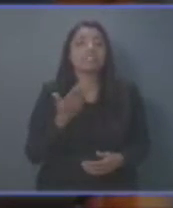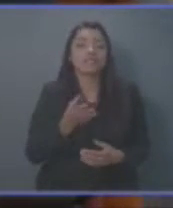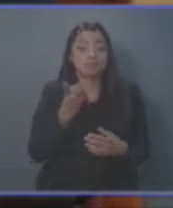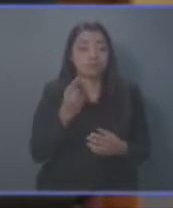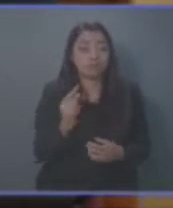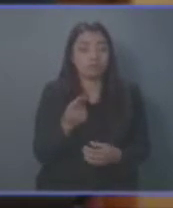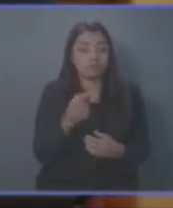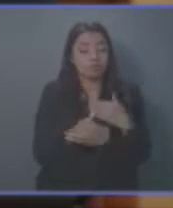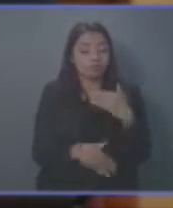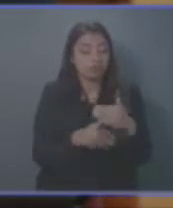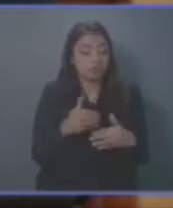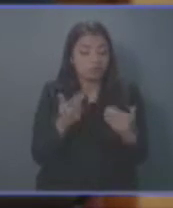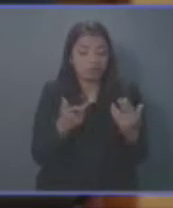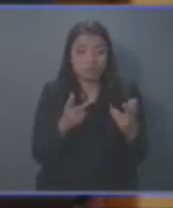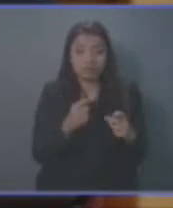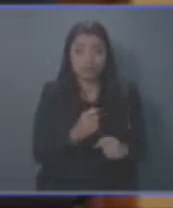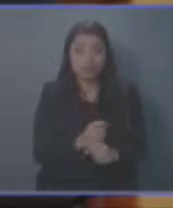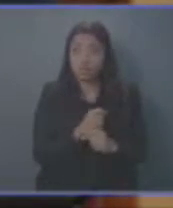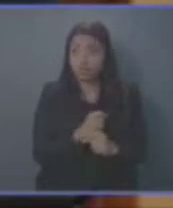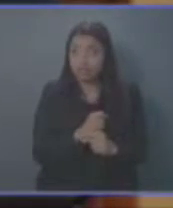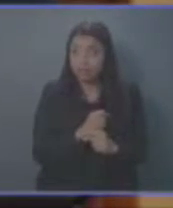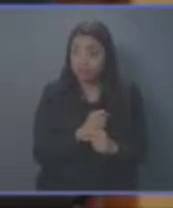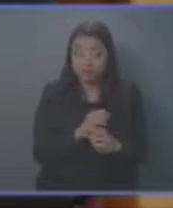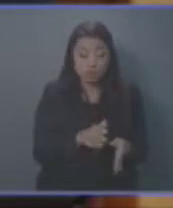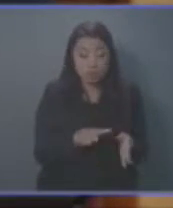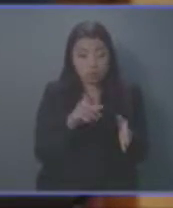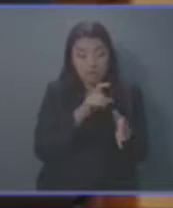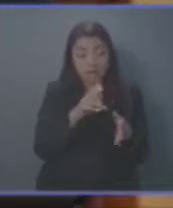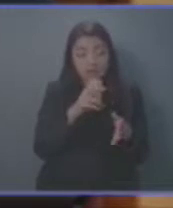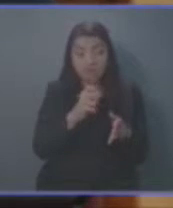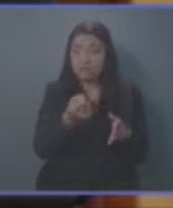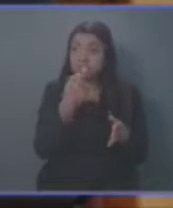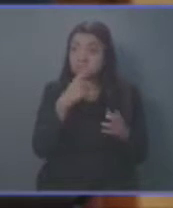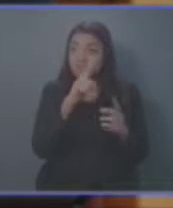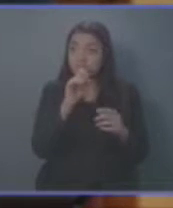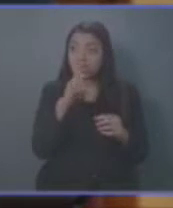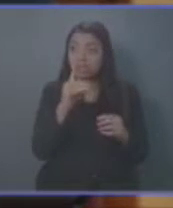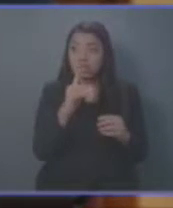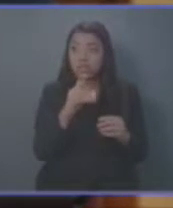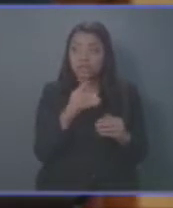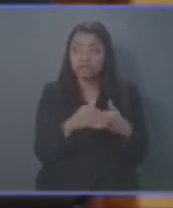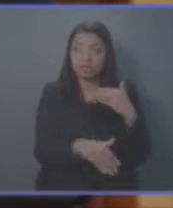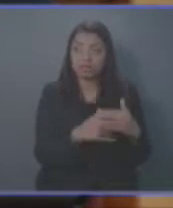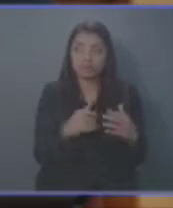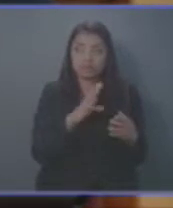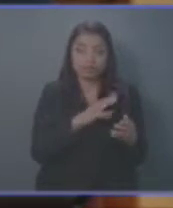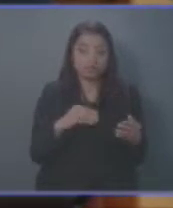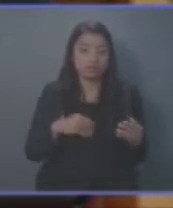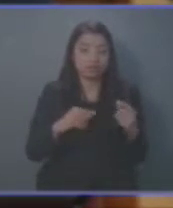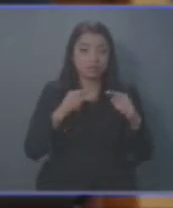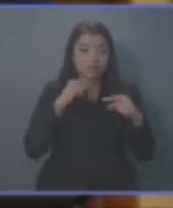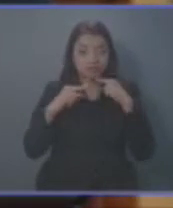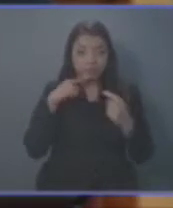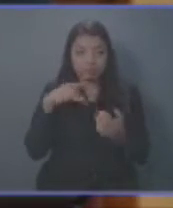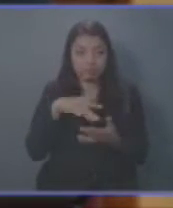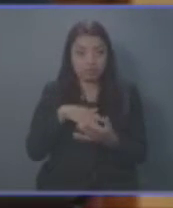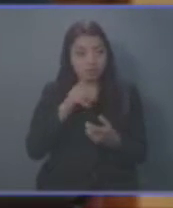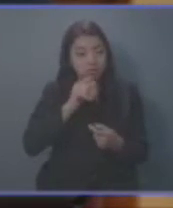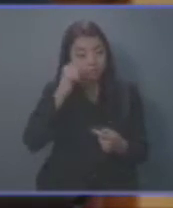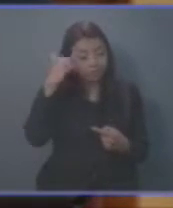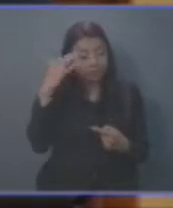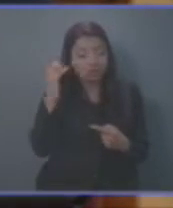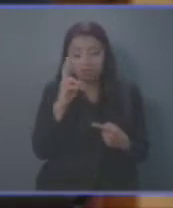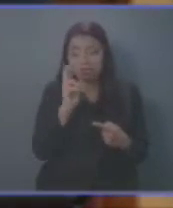1, que el Patronato de Desarrollo Social Tecleño, Progresando en Familia, es una organización democrática, política, no lucrativa